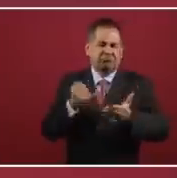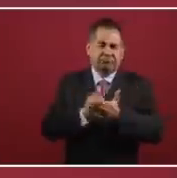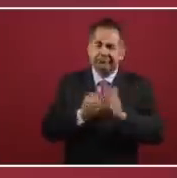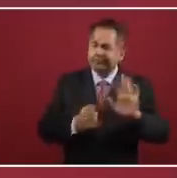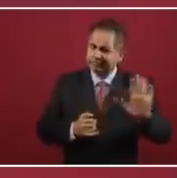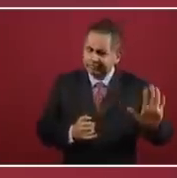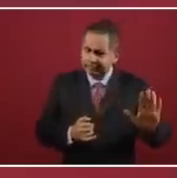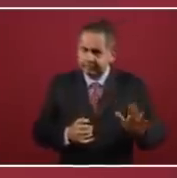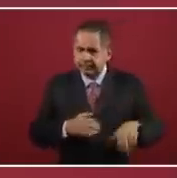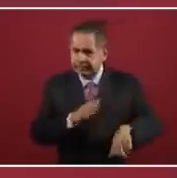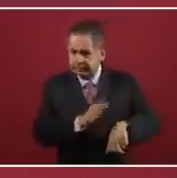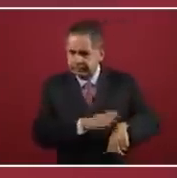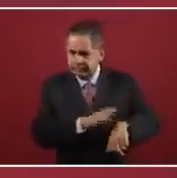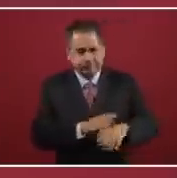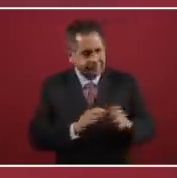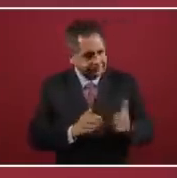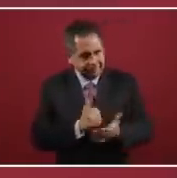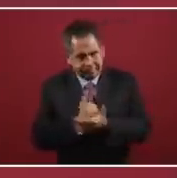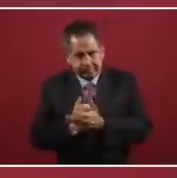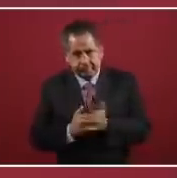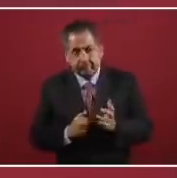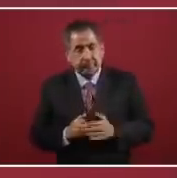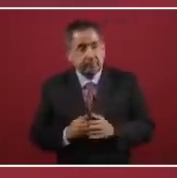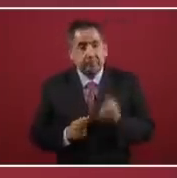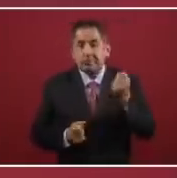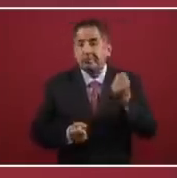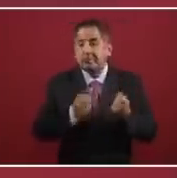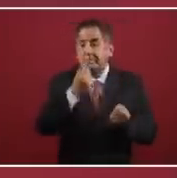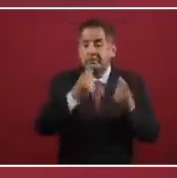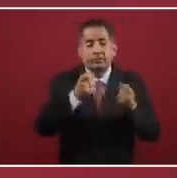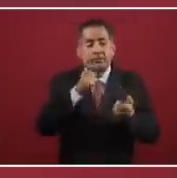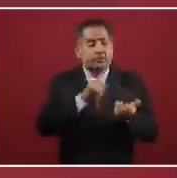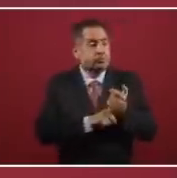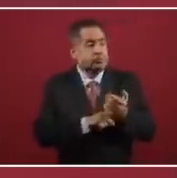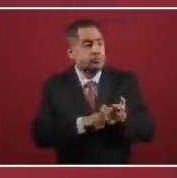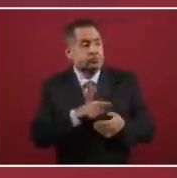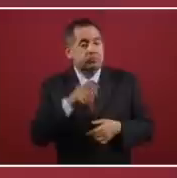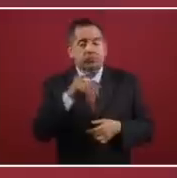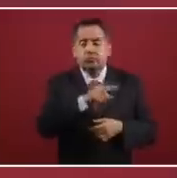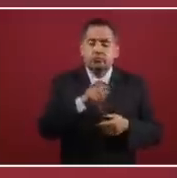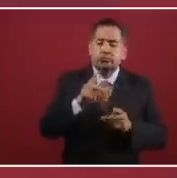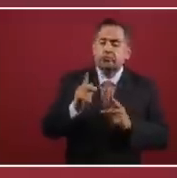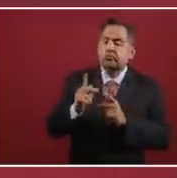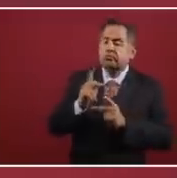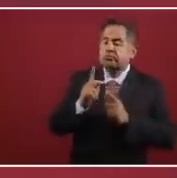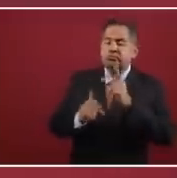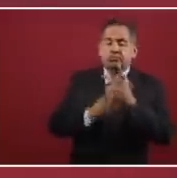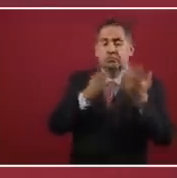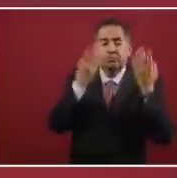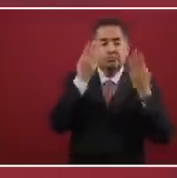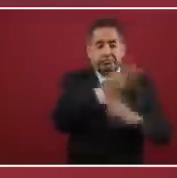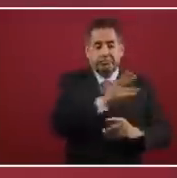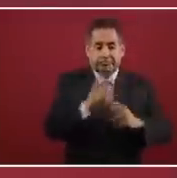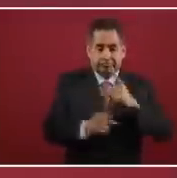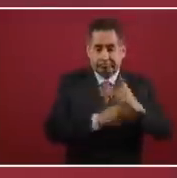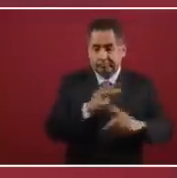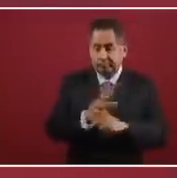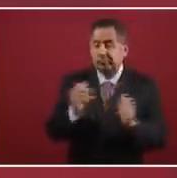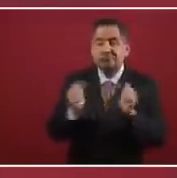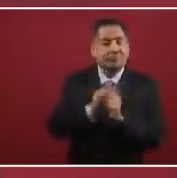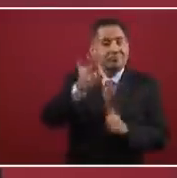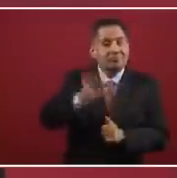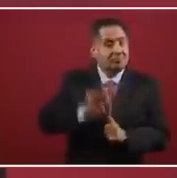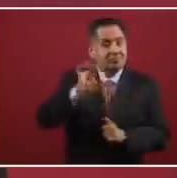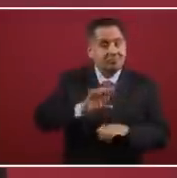están ofreciendo efectivamente créditos sin avales, según ellos, y sin garantías, pero le están generando una problemática